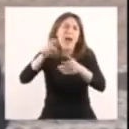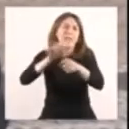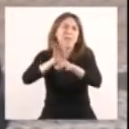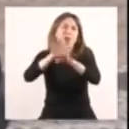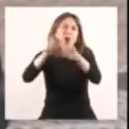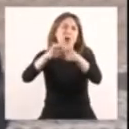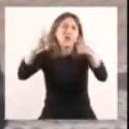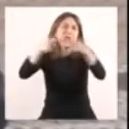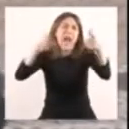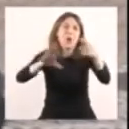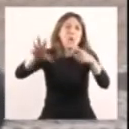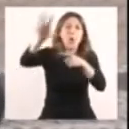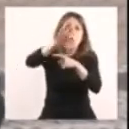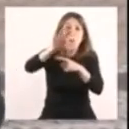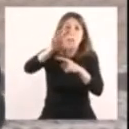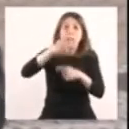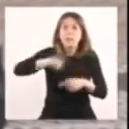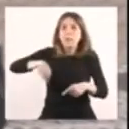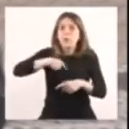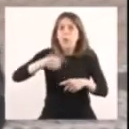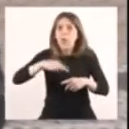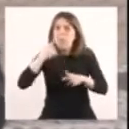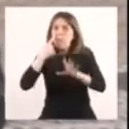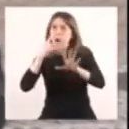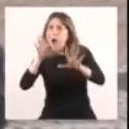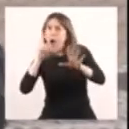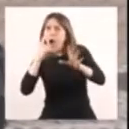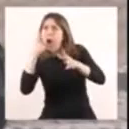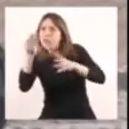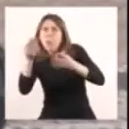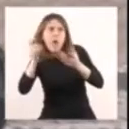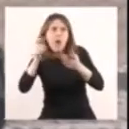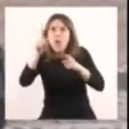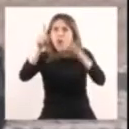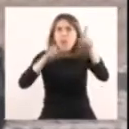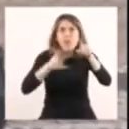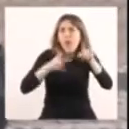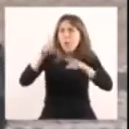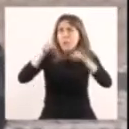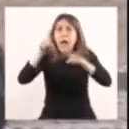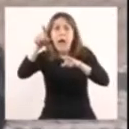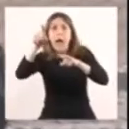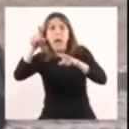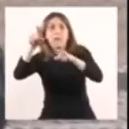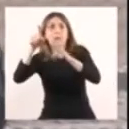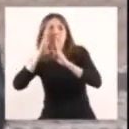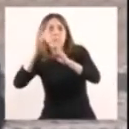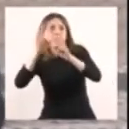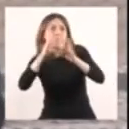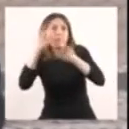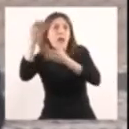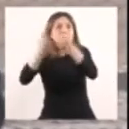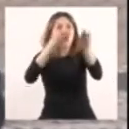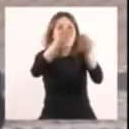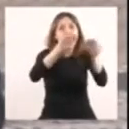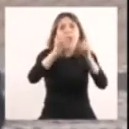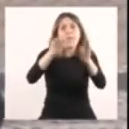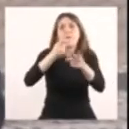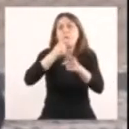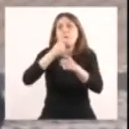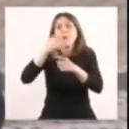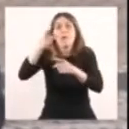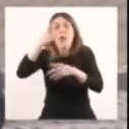contagios que nosotros debemos detectar, a los que se contagiaron de algún modo aislarlos